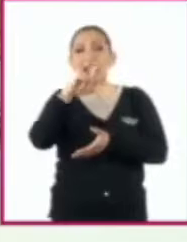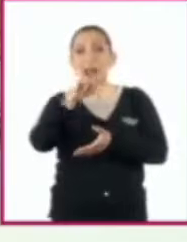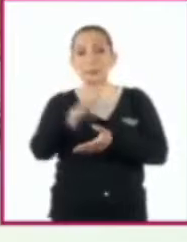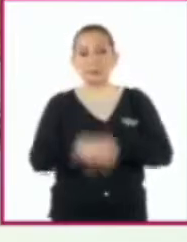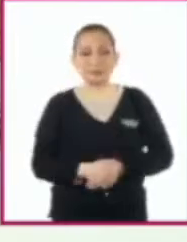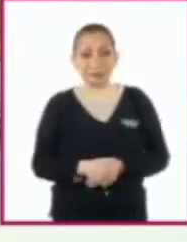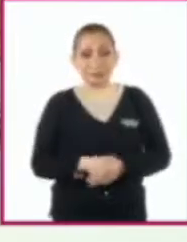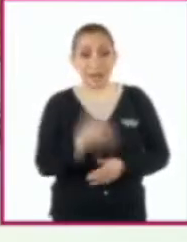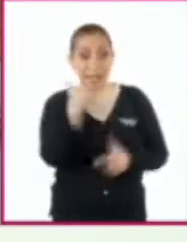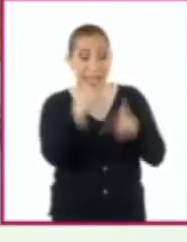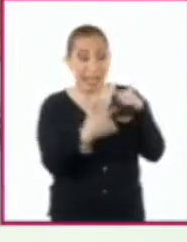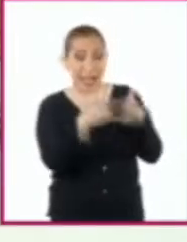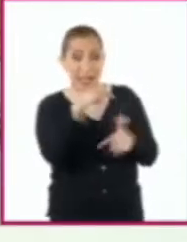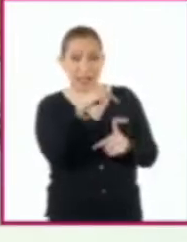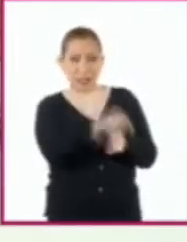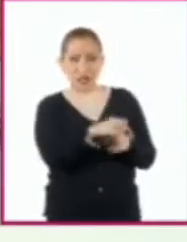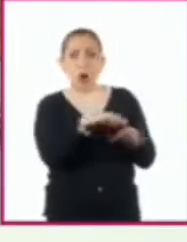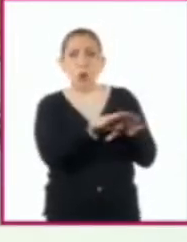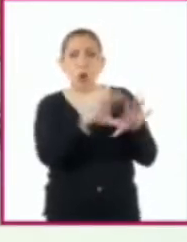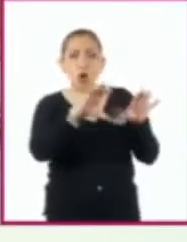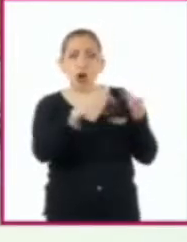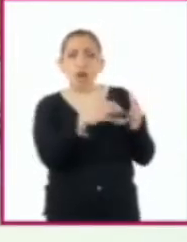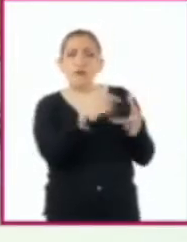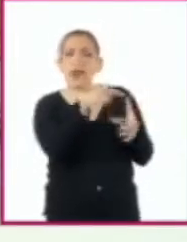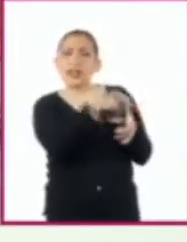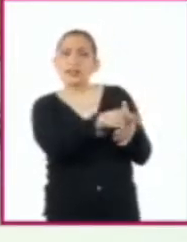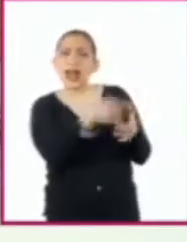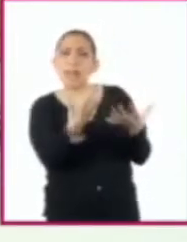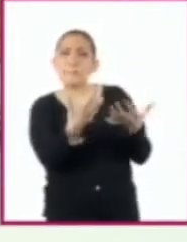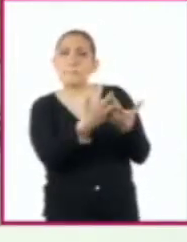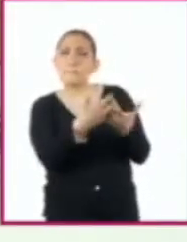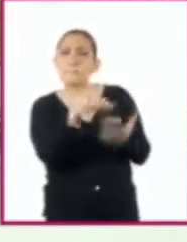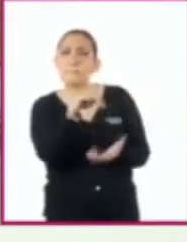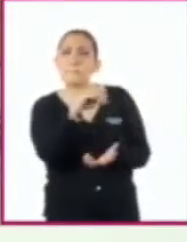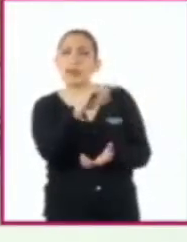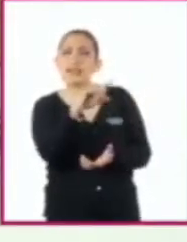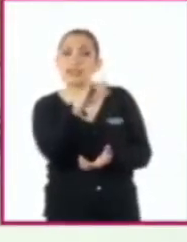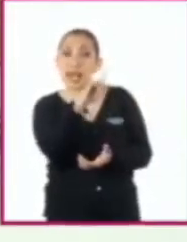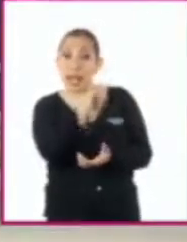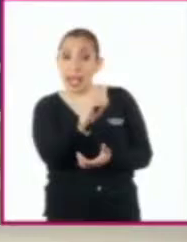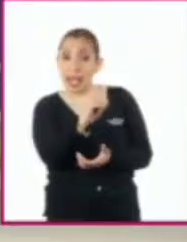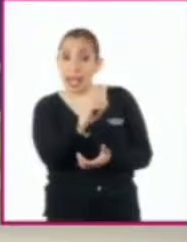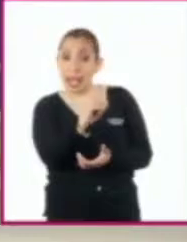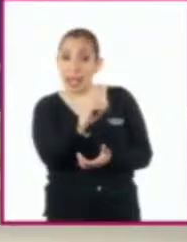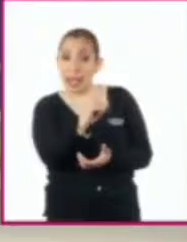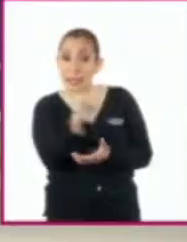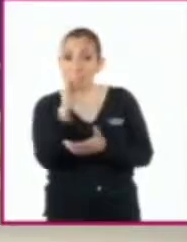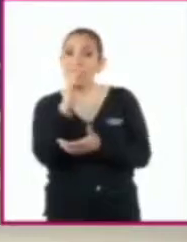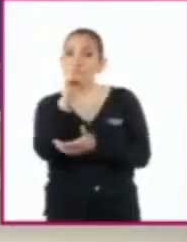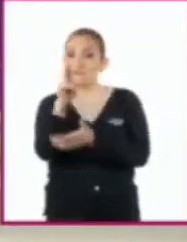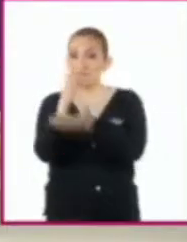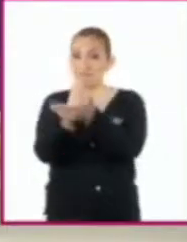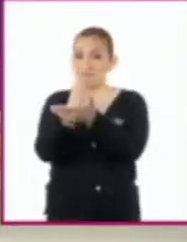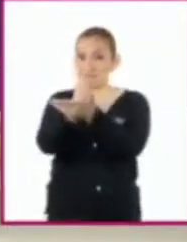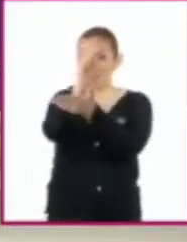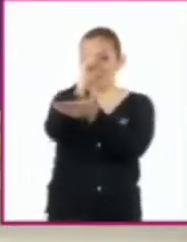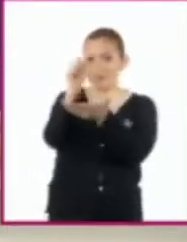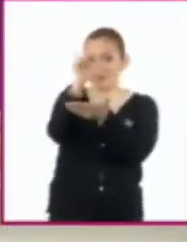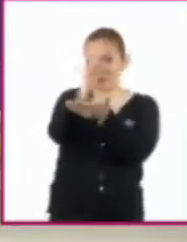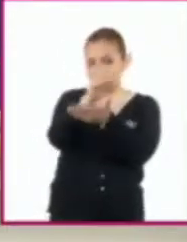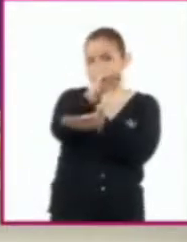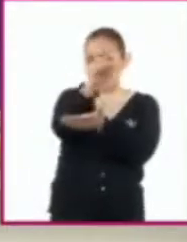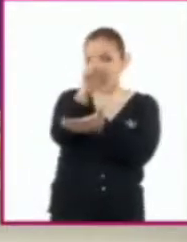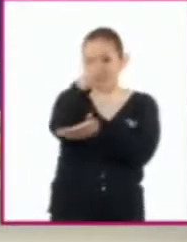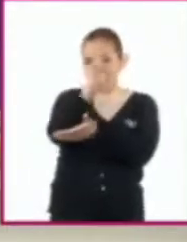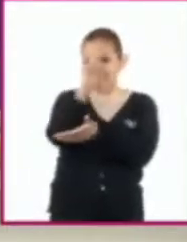En el caso de la leche, ¿cómo clasificarían esta mezcla? La respuesta, anótenla en su libreta. Les